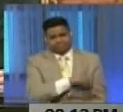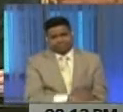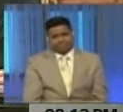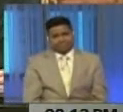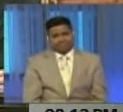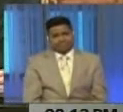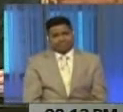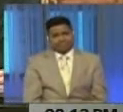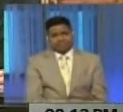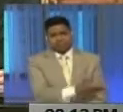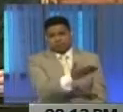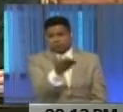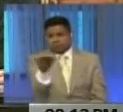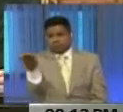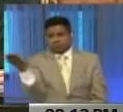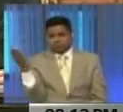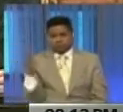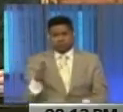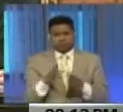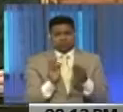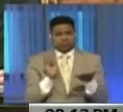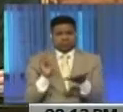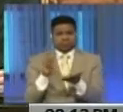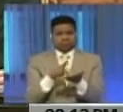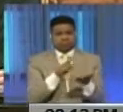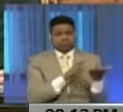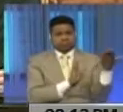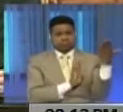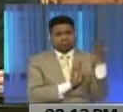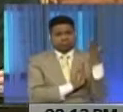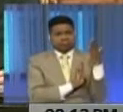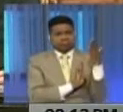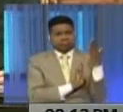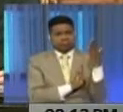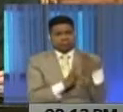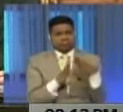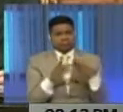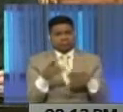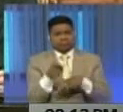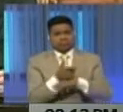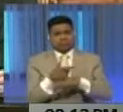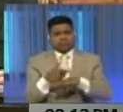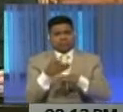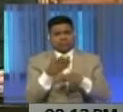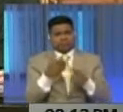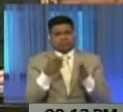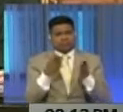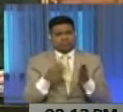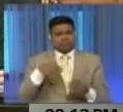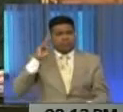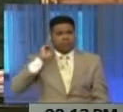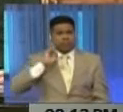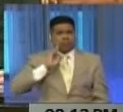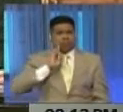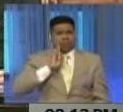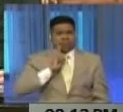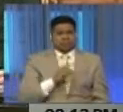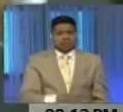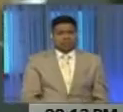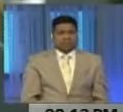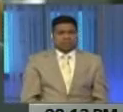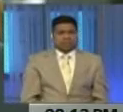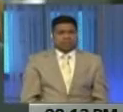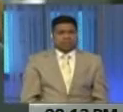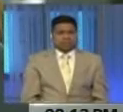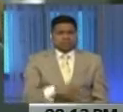todos presentes, gobernador del Estado Bolívar, comandante general de la Guardia Nacional Bolivariana, querido